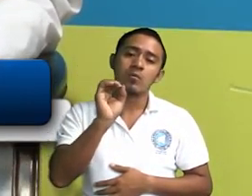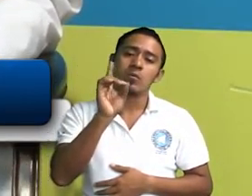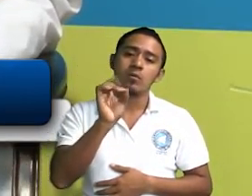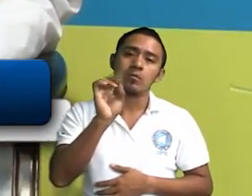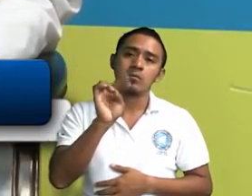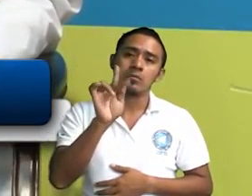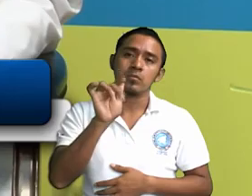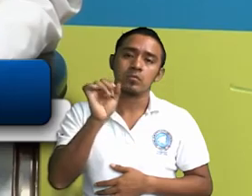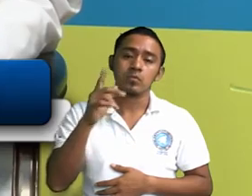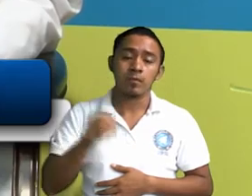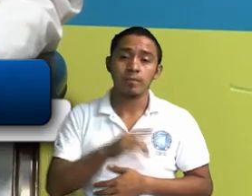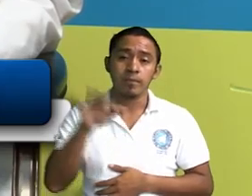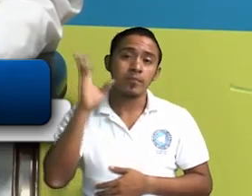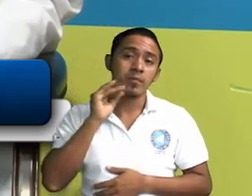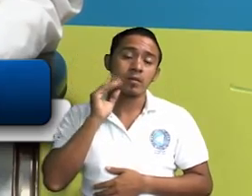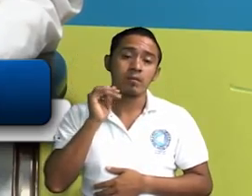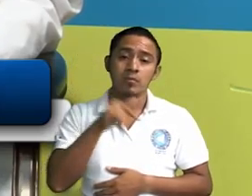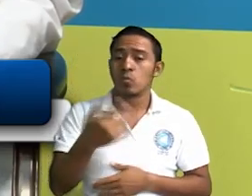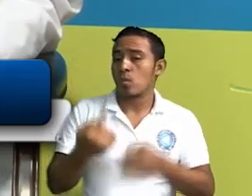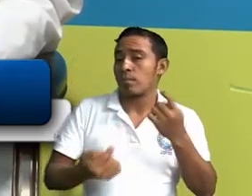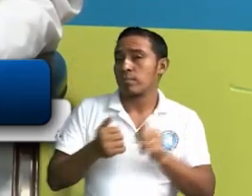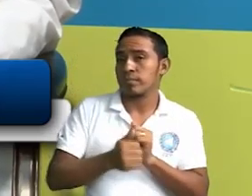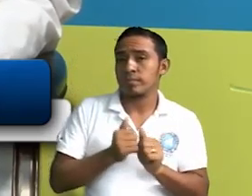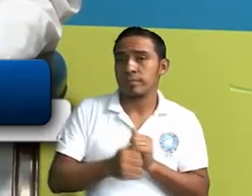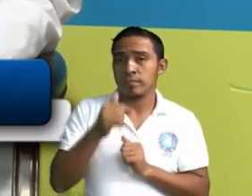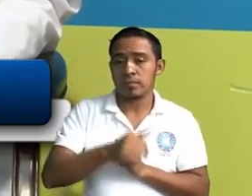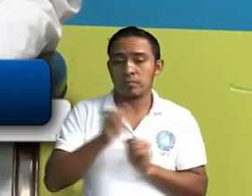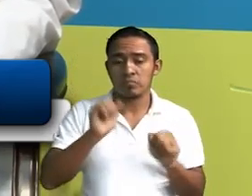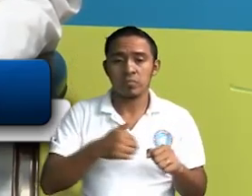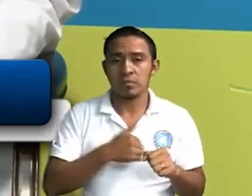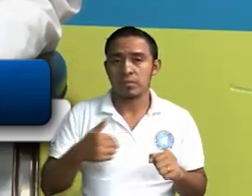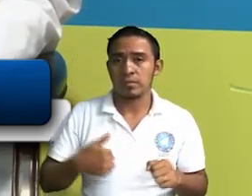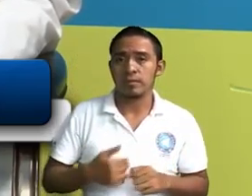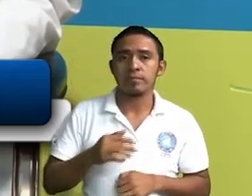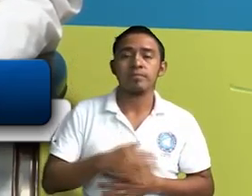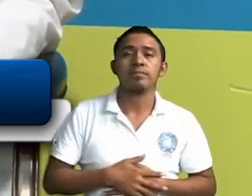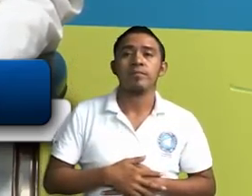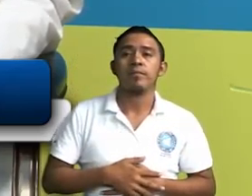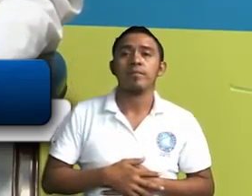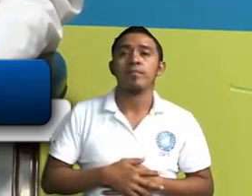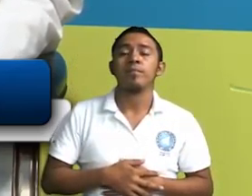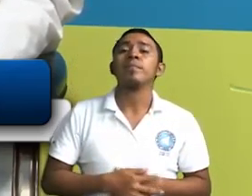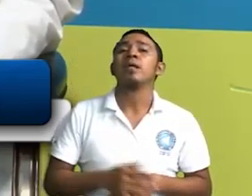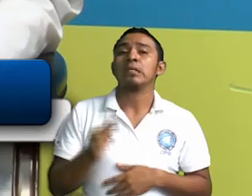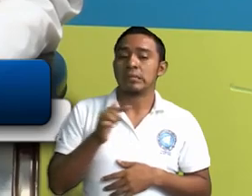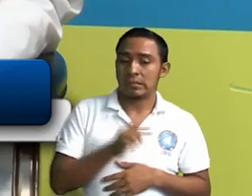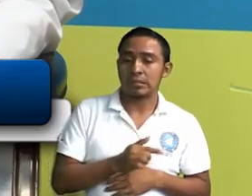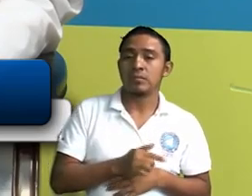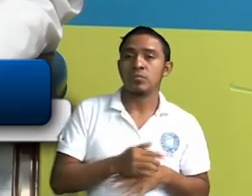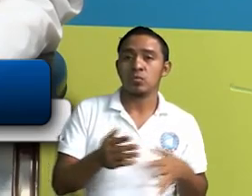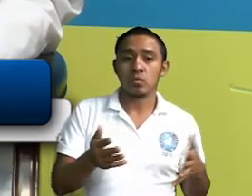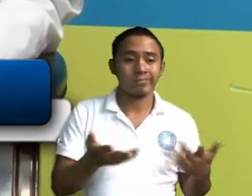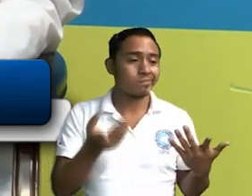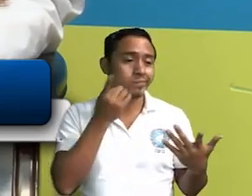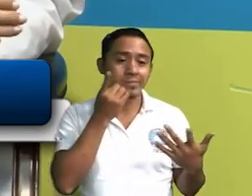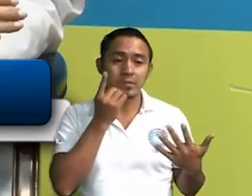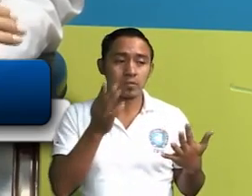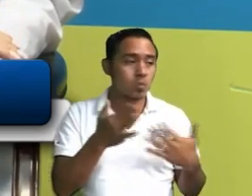las patologías las cosas que ellos pueden tratar y manejar si esto sale de las manos del dentista